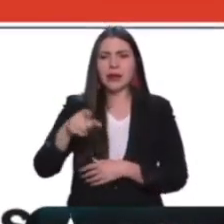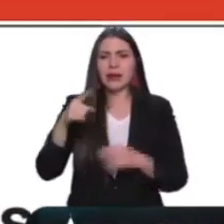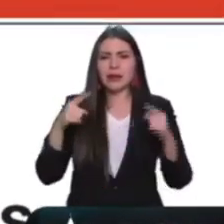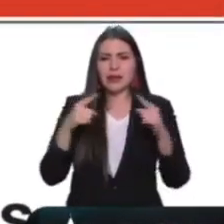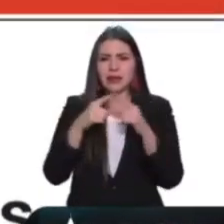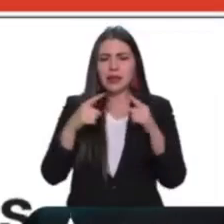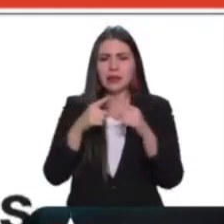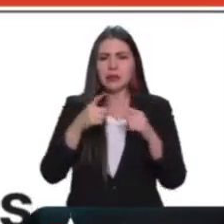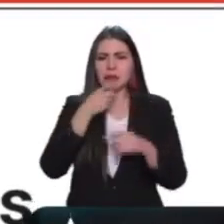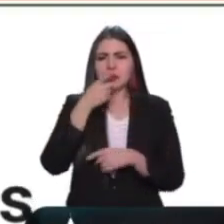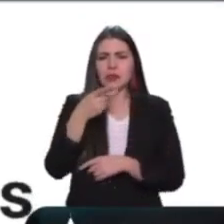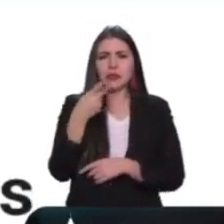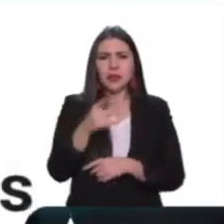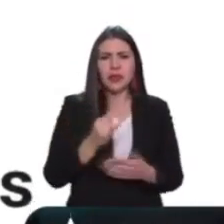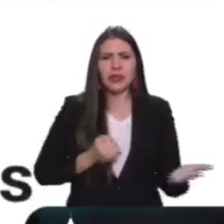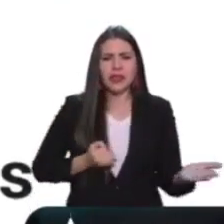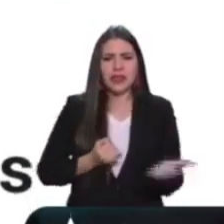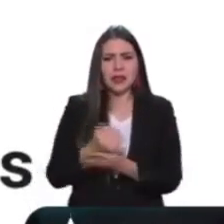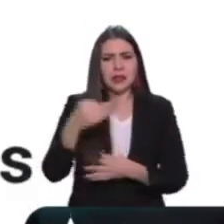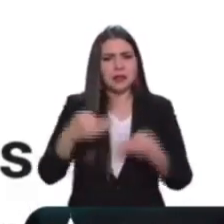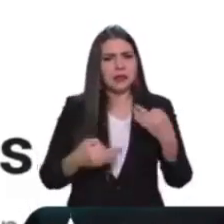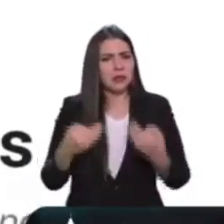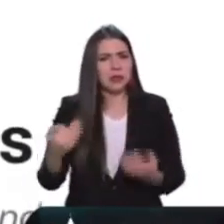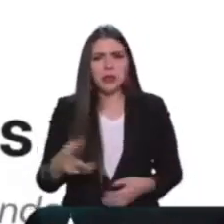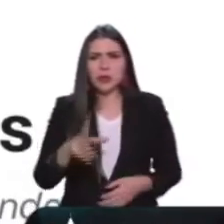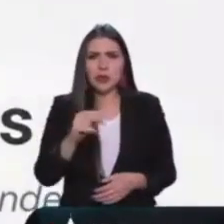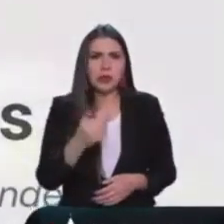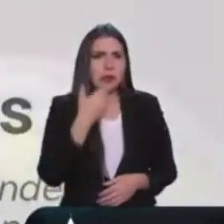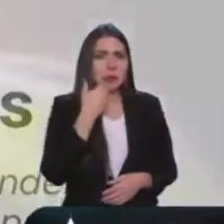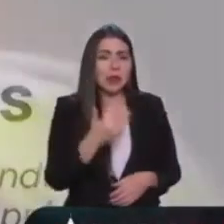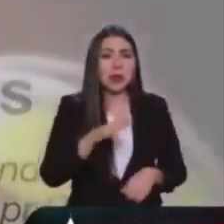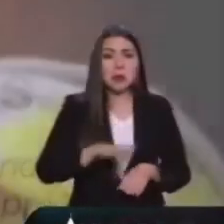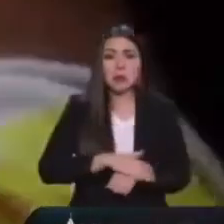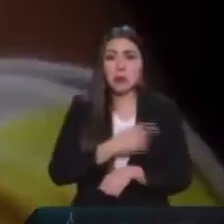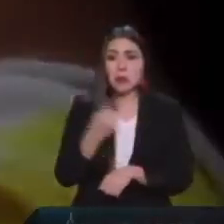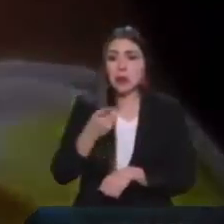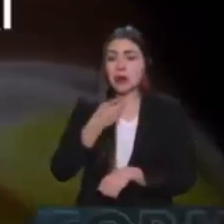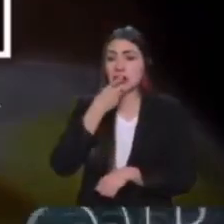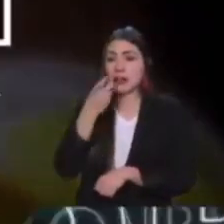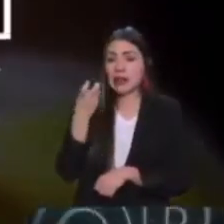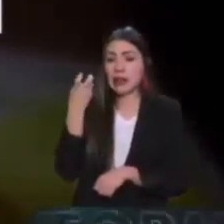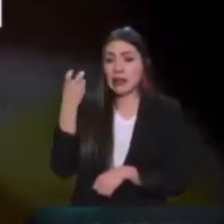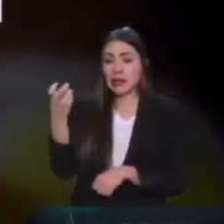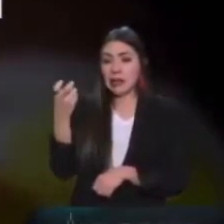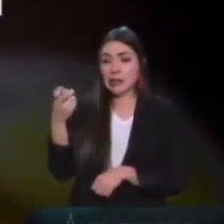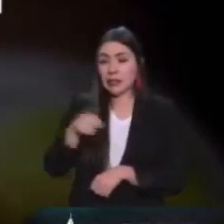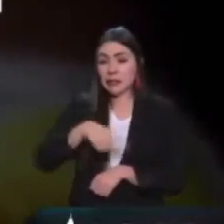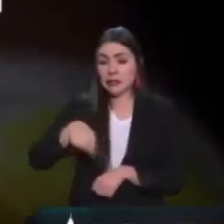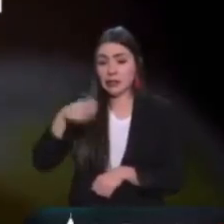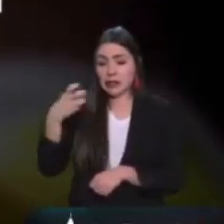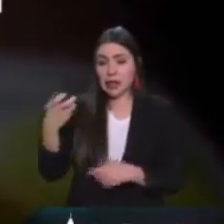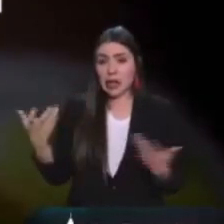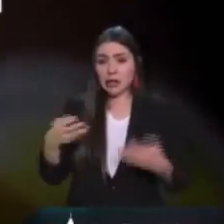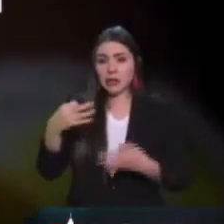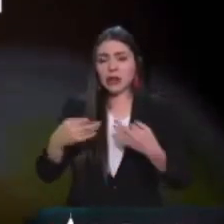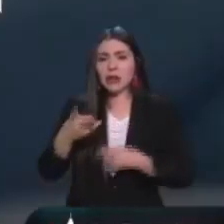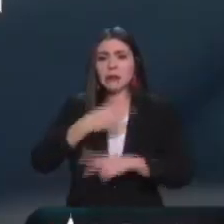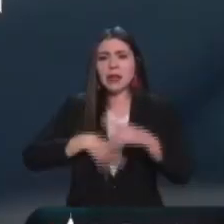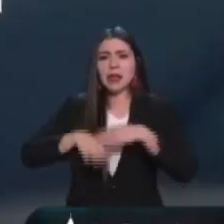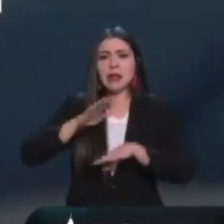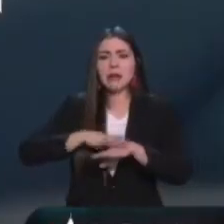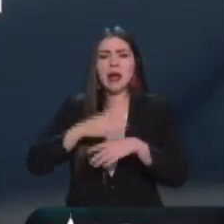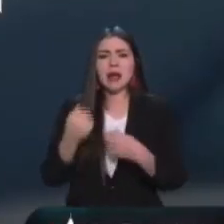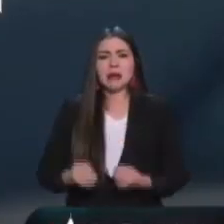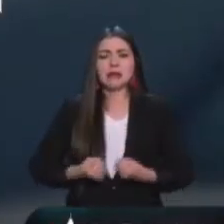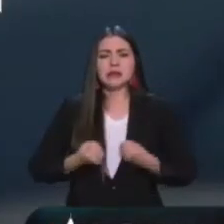Desde la Fe la decisión de los magistrados porque, según la institución, propician el machismo y la muerte. Genera una visión machista más fortalecida, pues